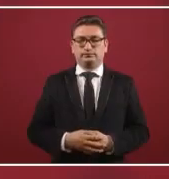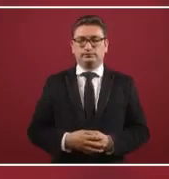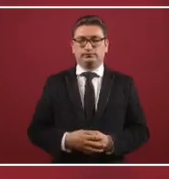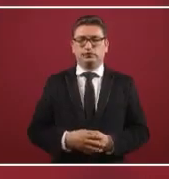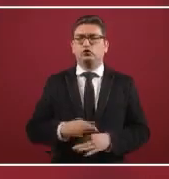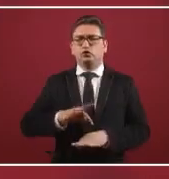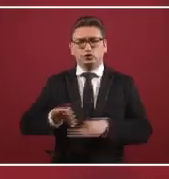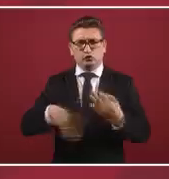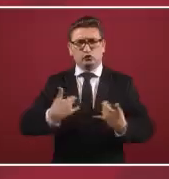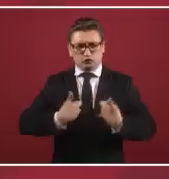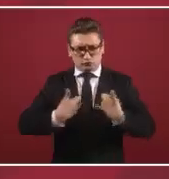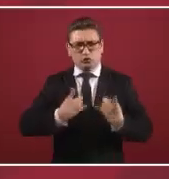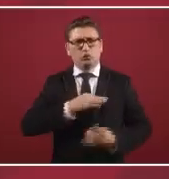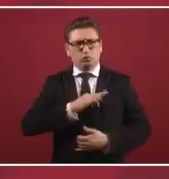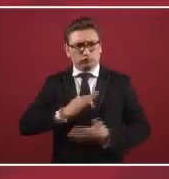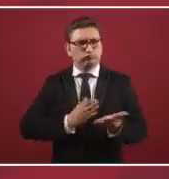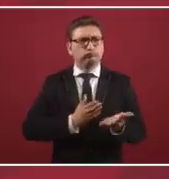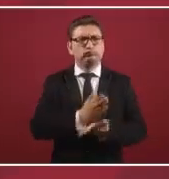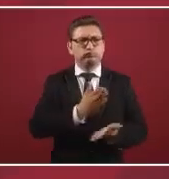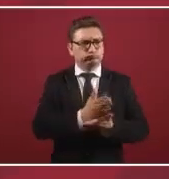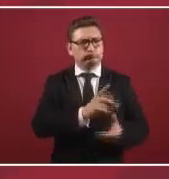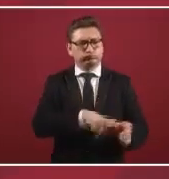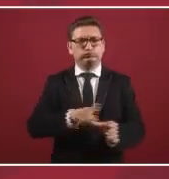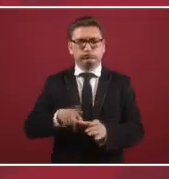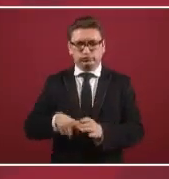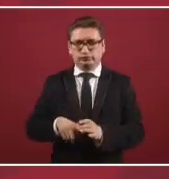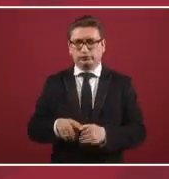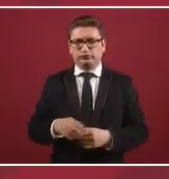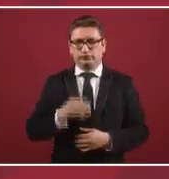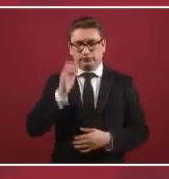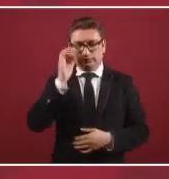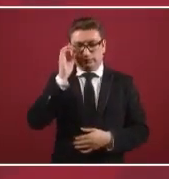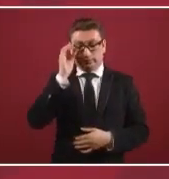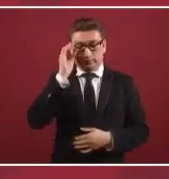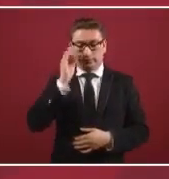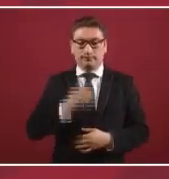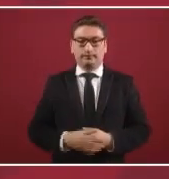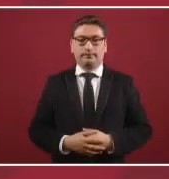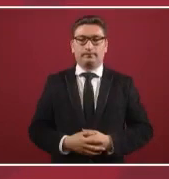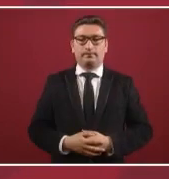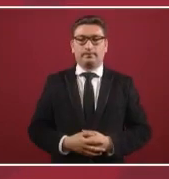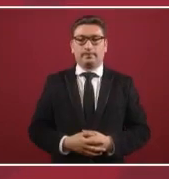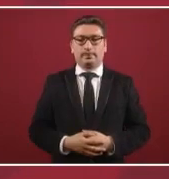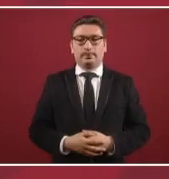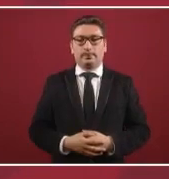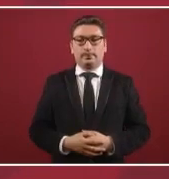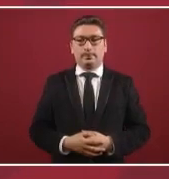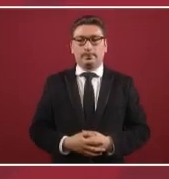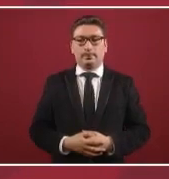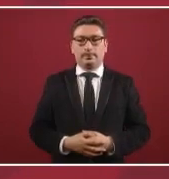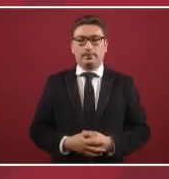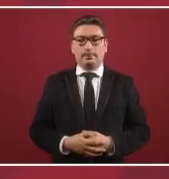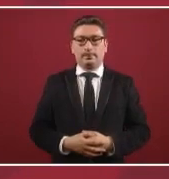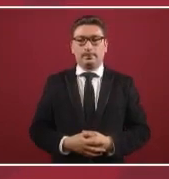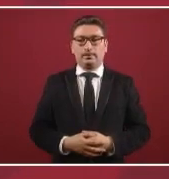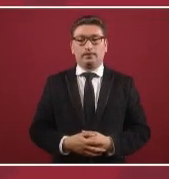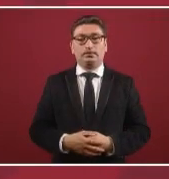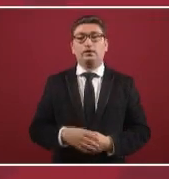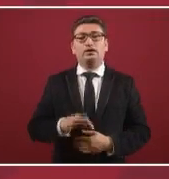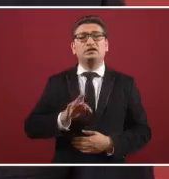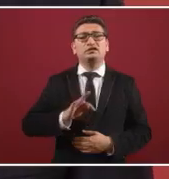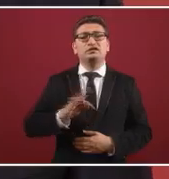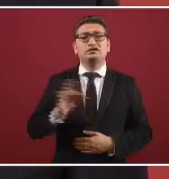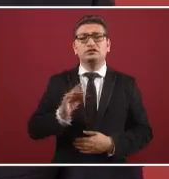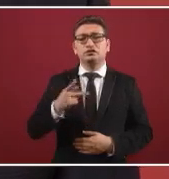puedan, inclusive el que venga con retraso de un nivel